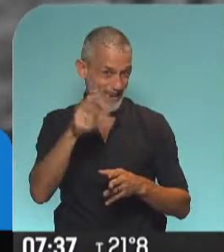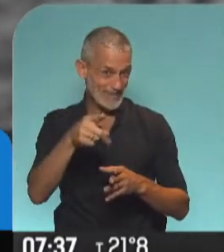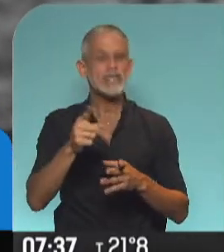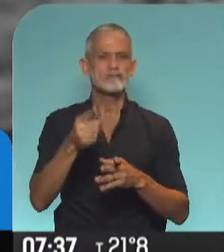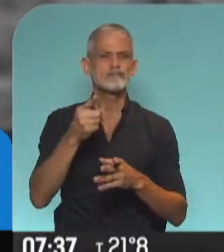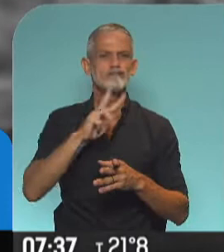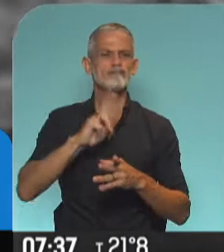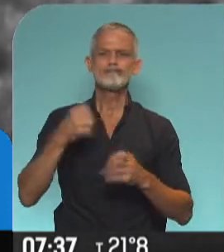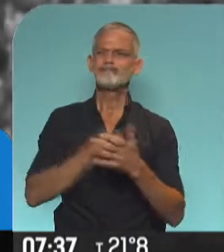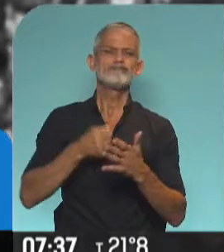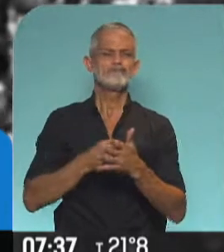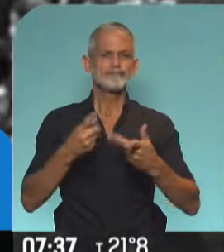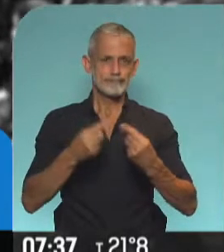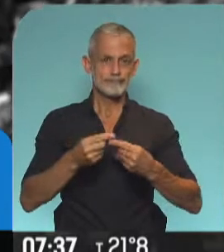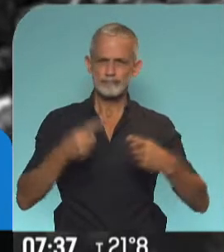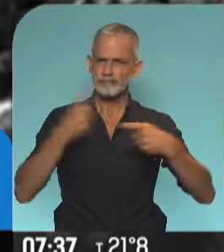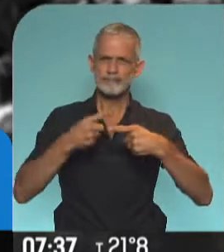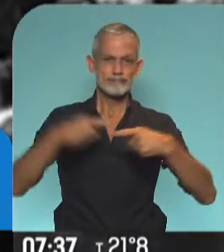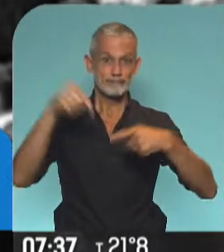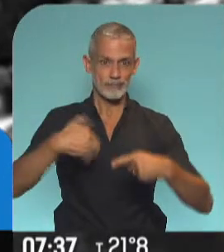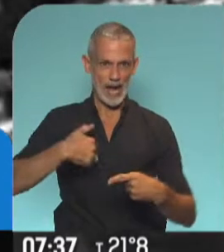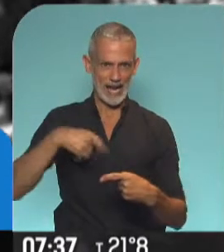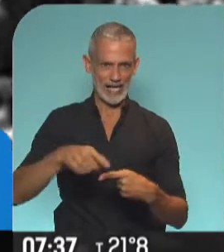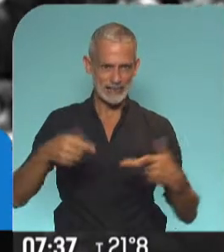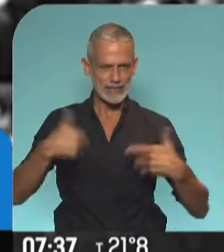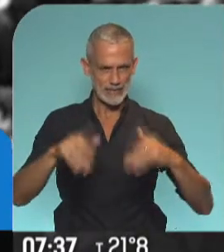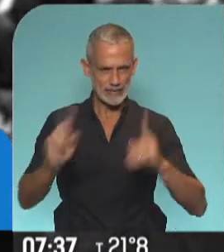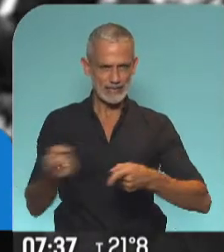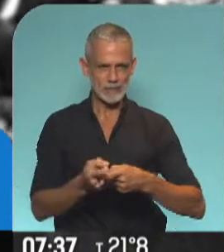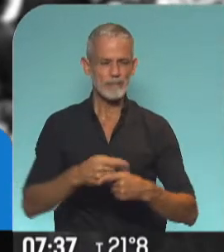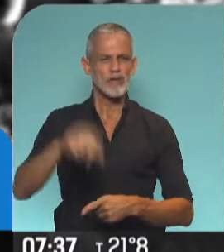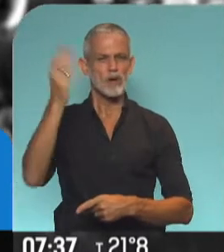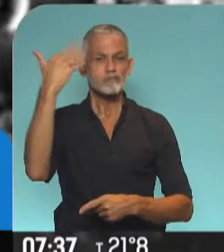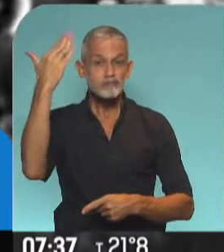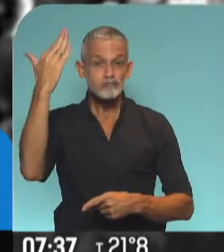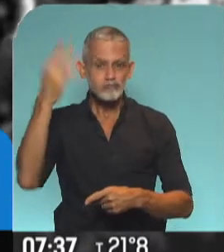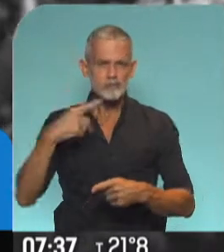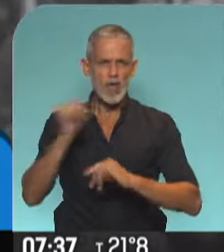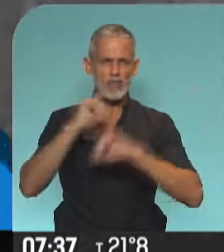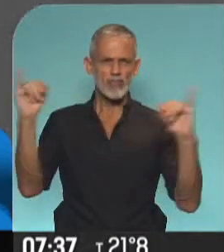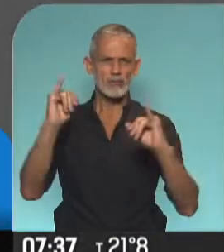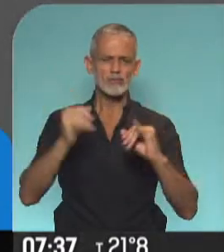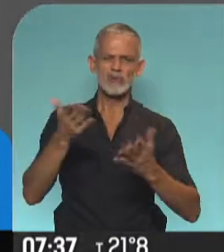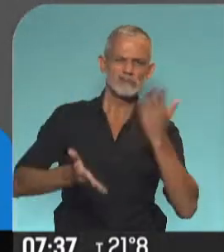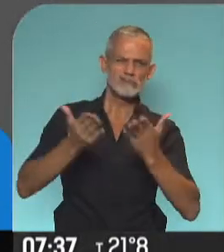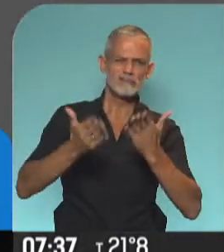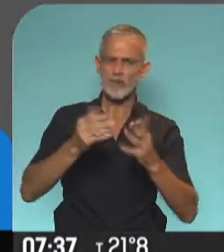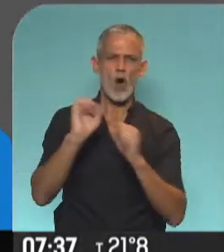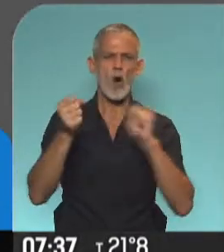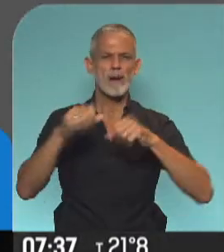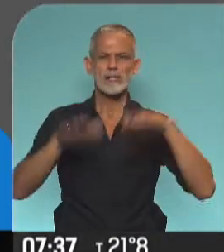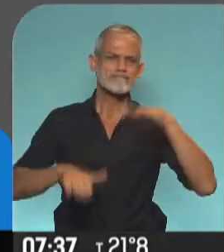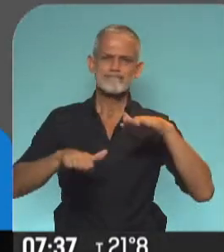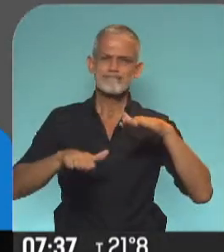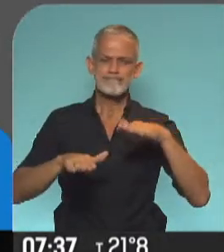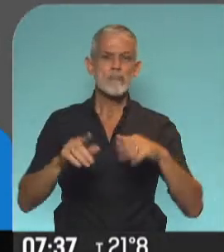de las impulsoras de la conmemoración en nuestro país y dio un discurso en el que denunció la injusta situación obrera y